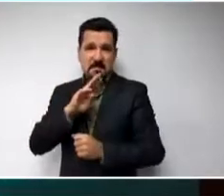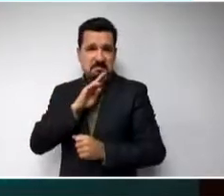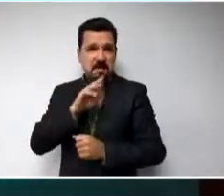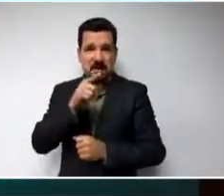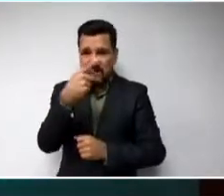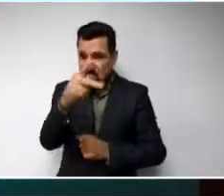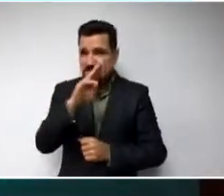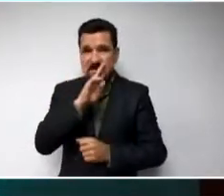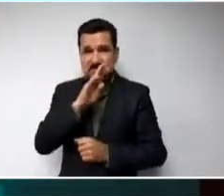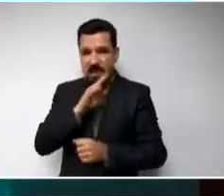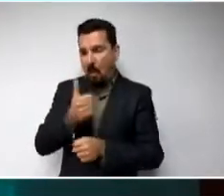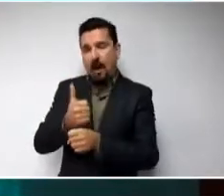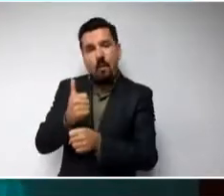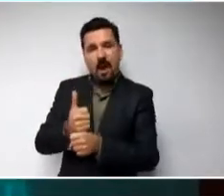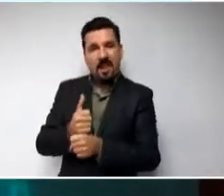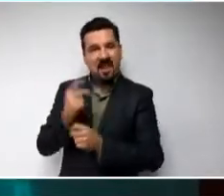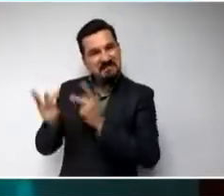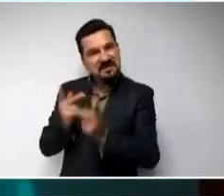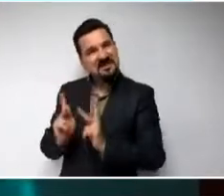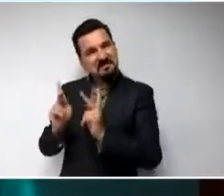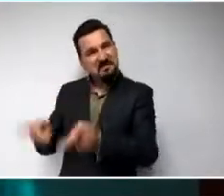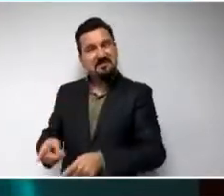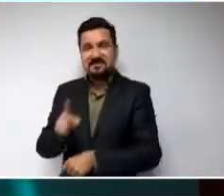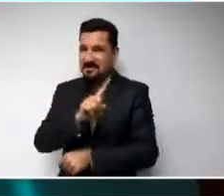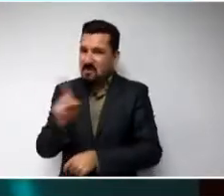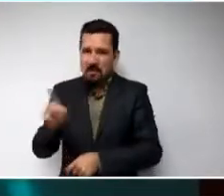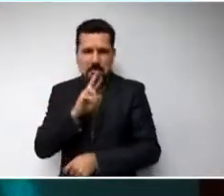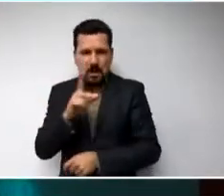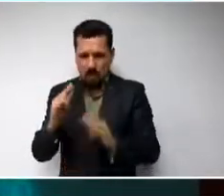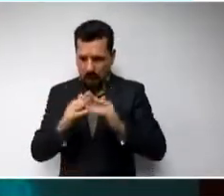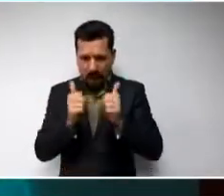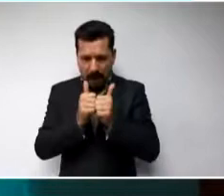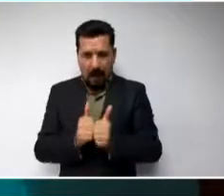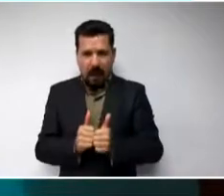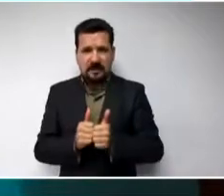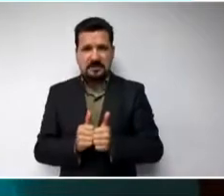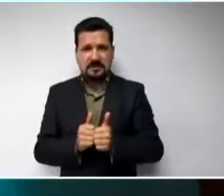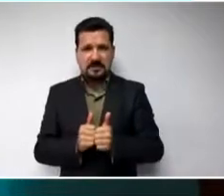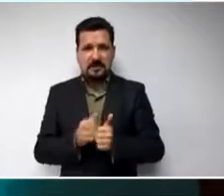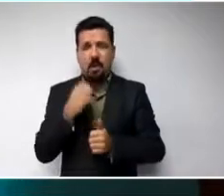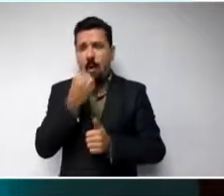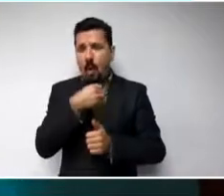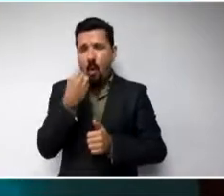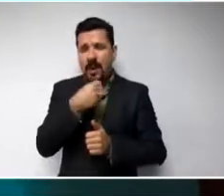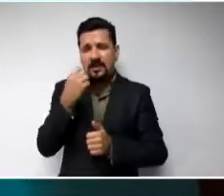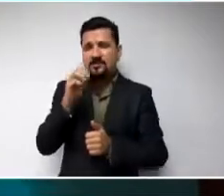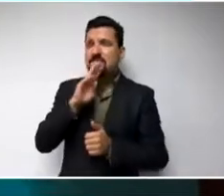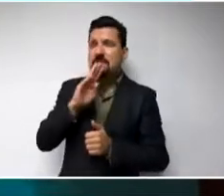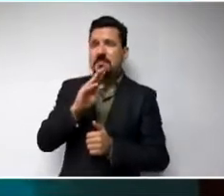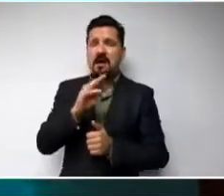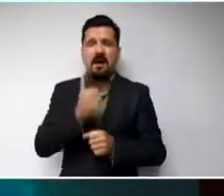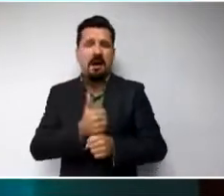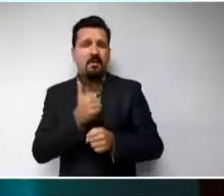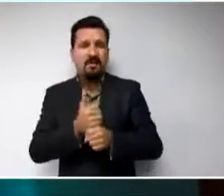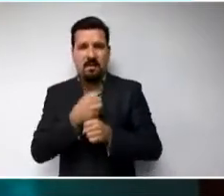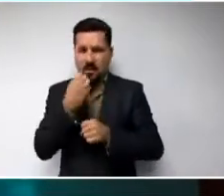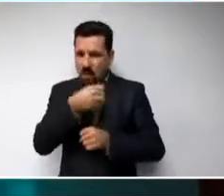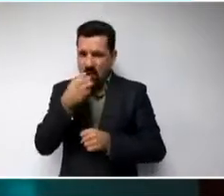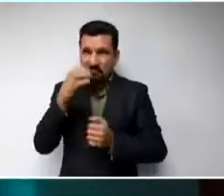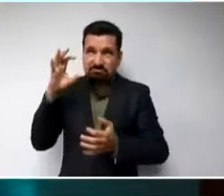ni a tu abuelita mejor ofrecerles una cadena de oración